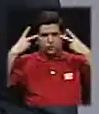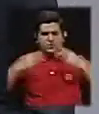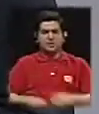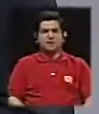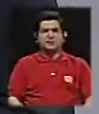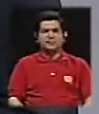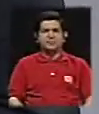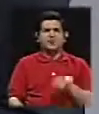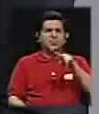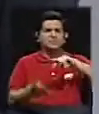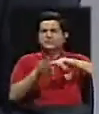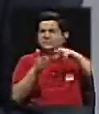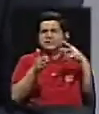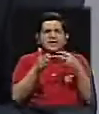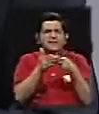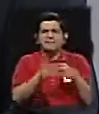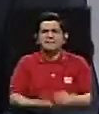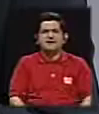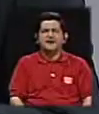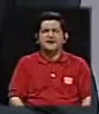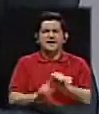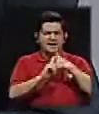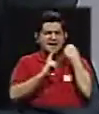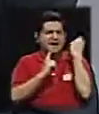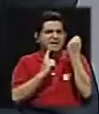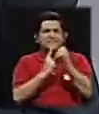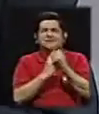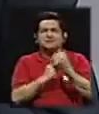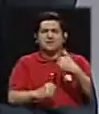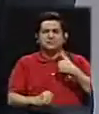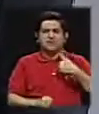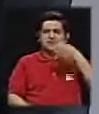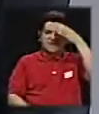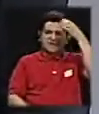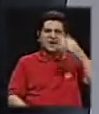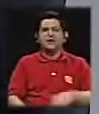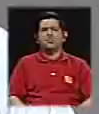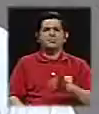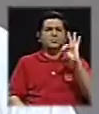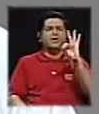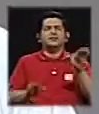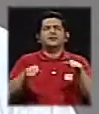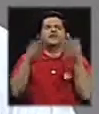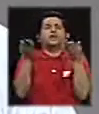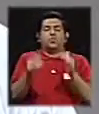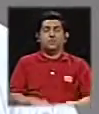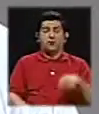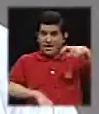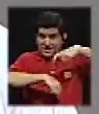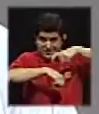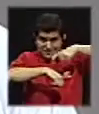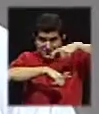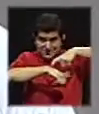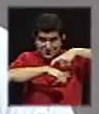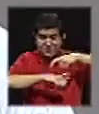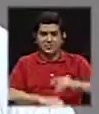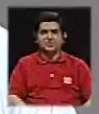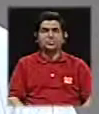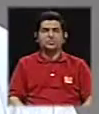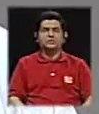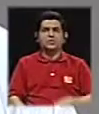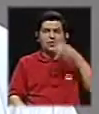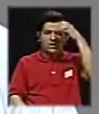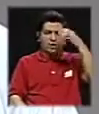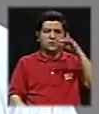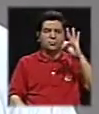salud? ¿Cómo definiría usted en estos momentos, cómo calificaría la salud de la cultura Térrava? Yo creo que en este momento la cultura